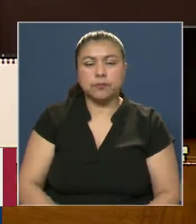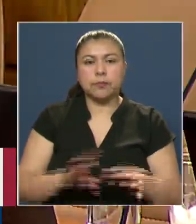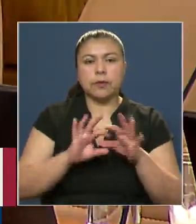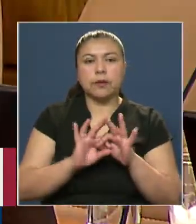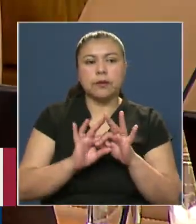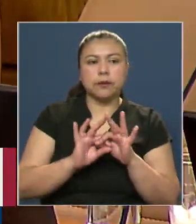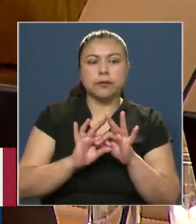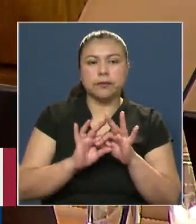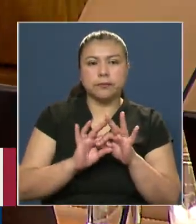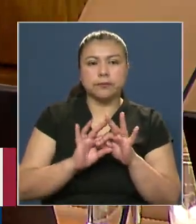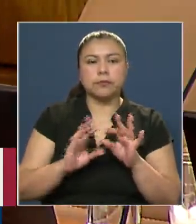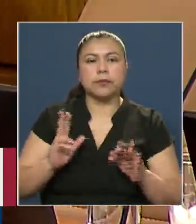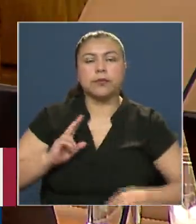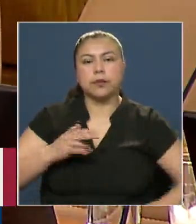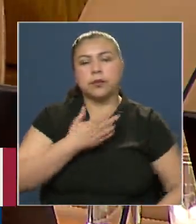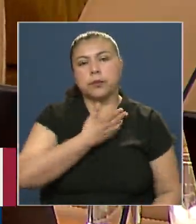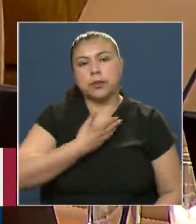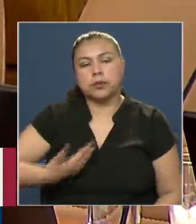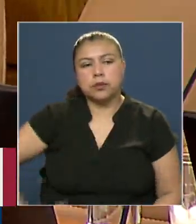Gracias, señor presidente.